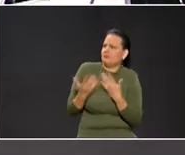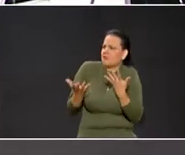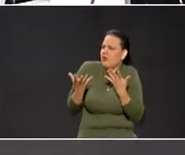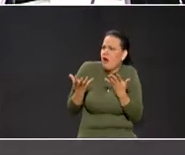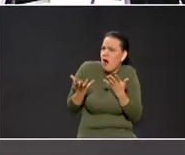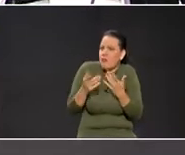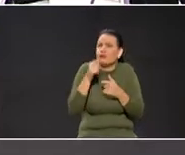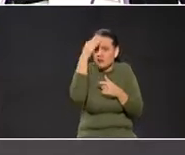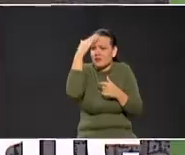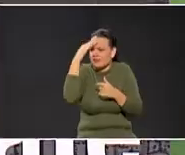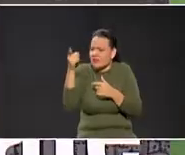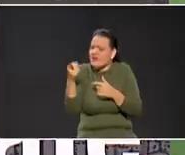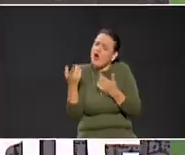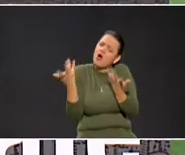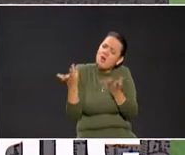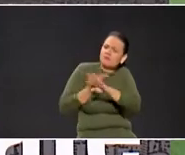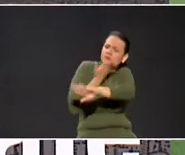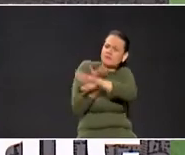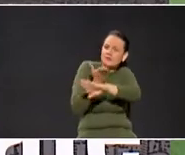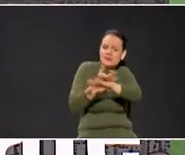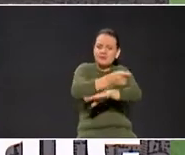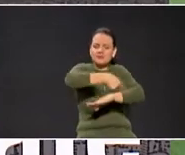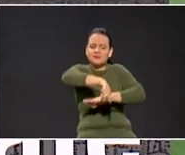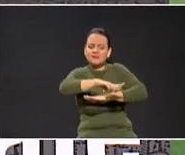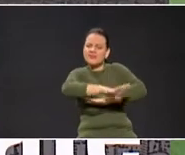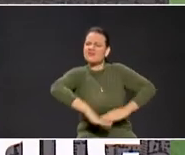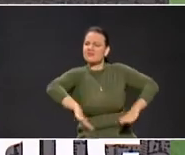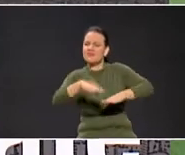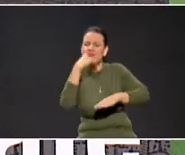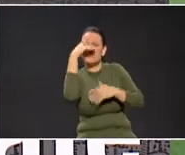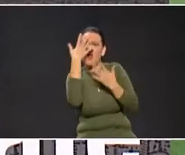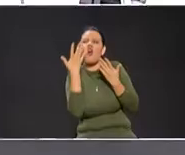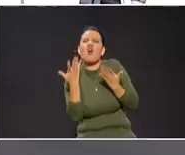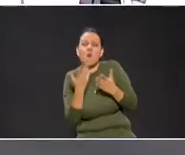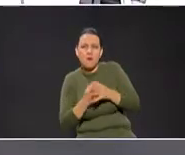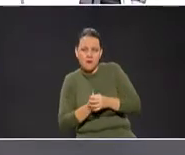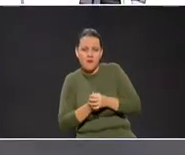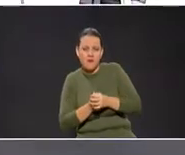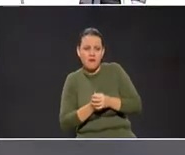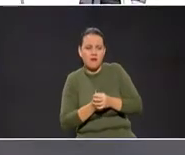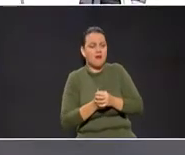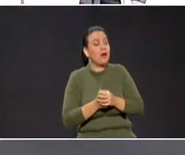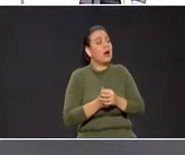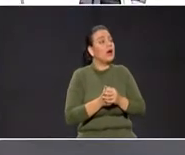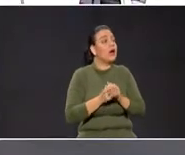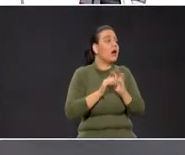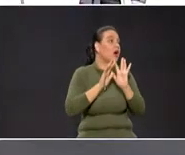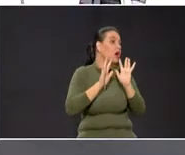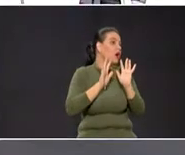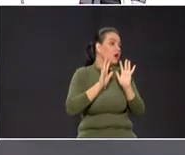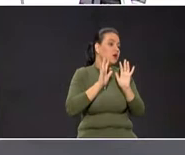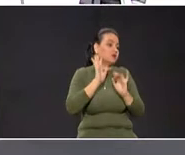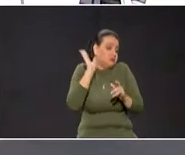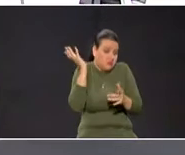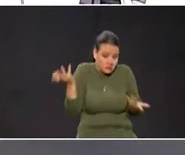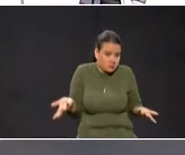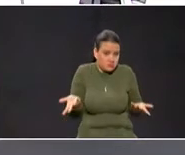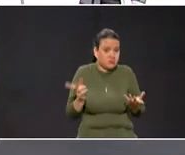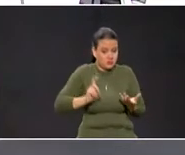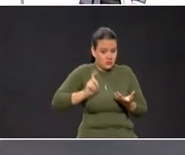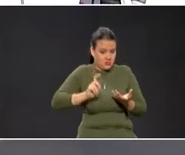porque pareciera que hay mayores ventajas en otros municipios claro vamos a estimular que hayan